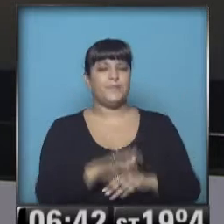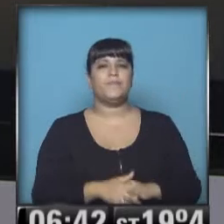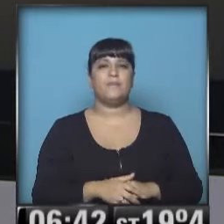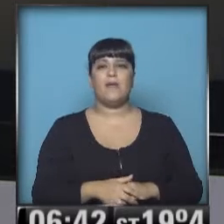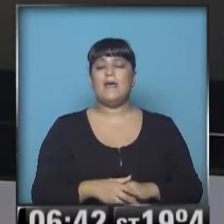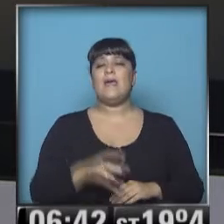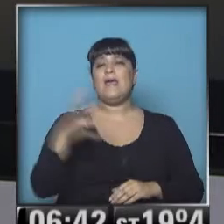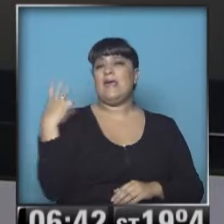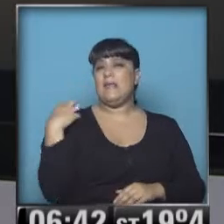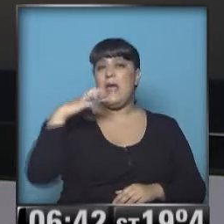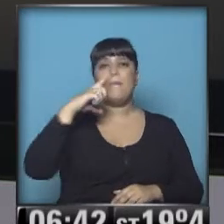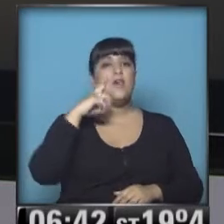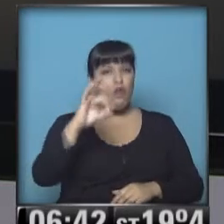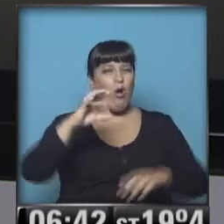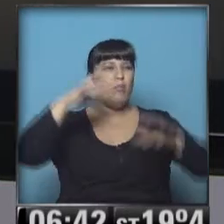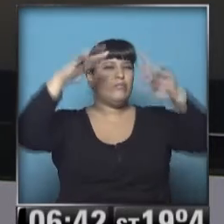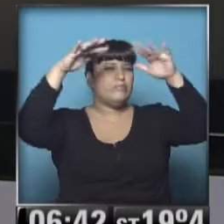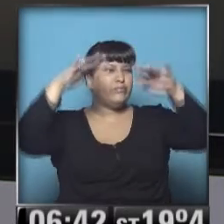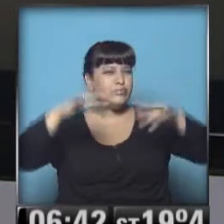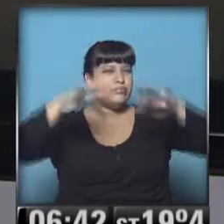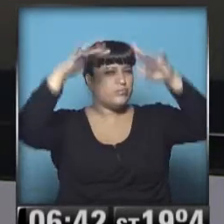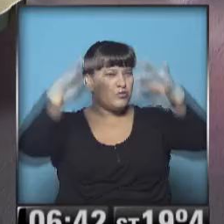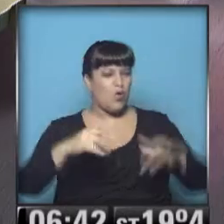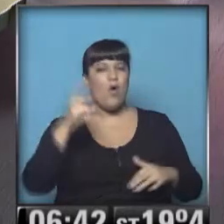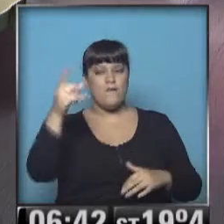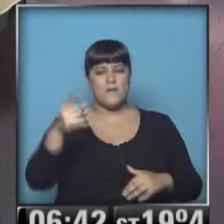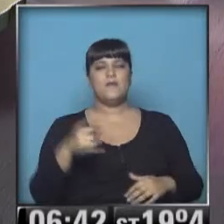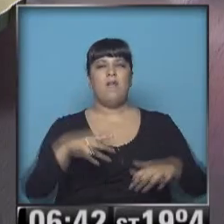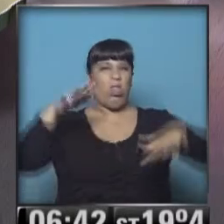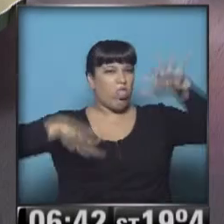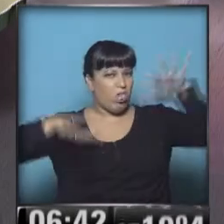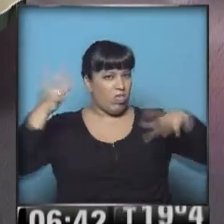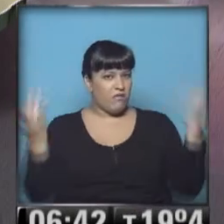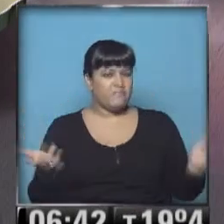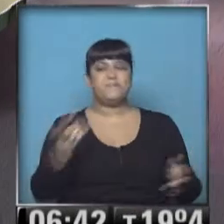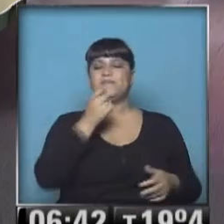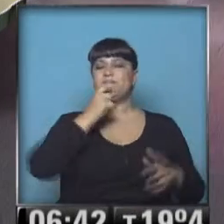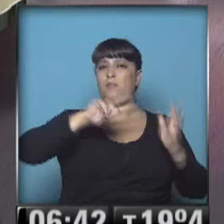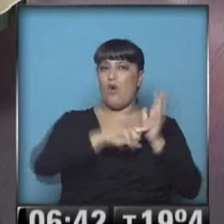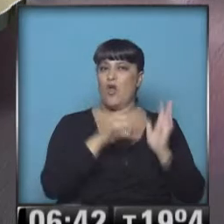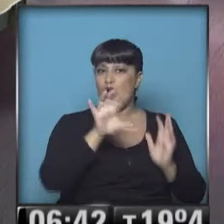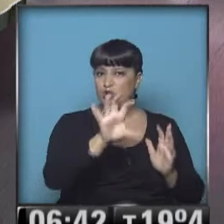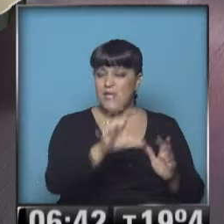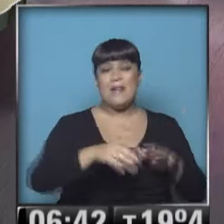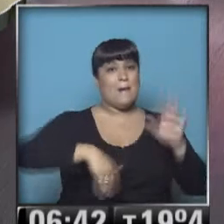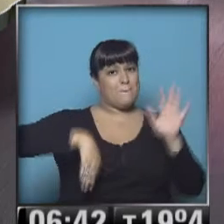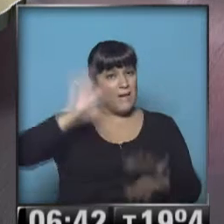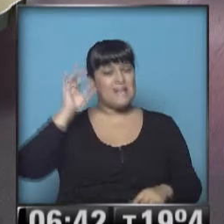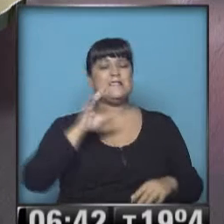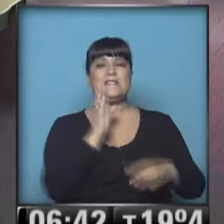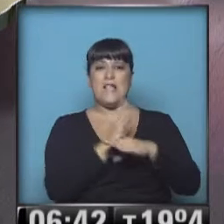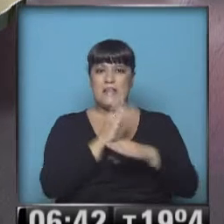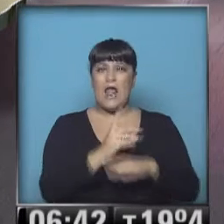General Pico ha estado lloviznando, muy variado el tiempo. Sobre la provincia de Buenos Aires, especialmente en su zona